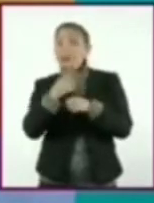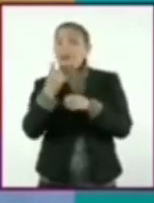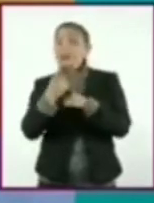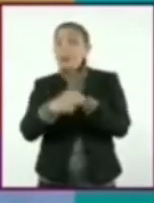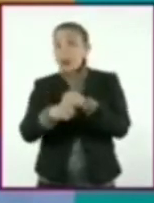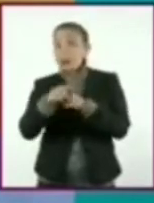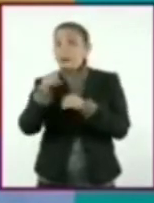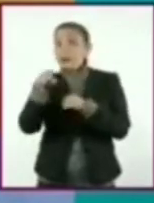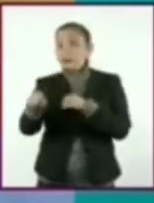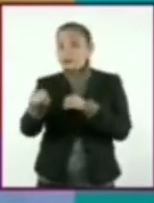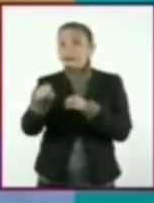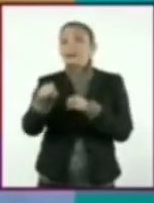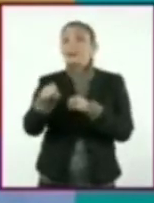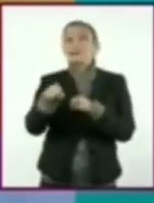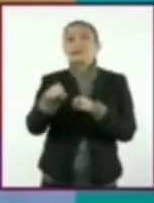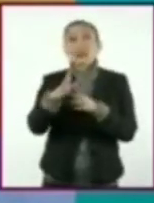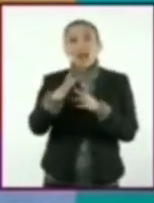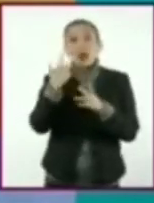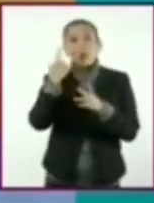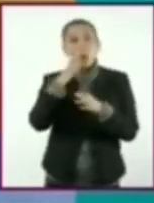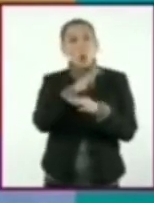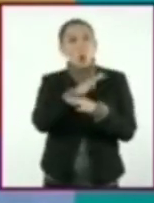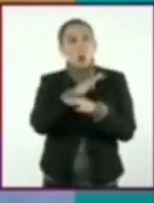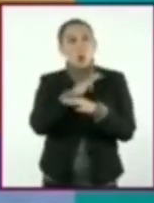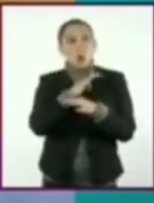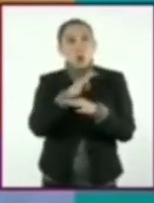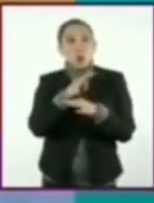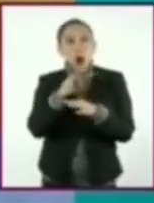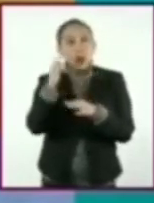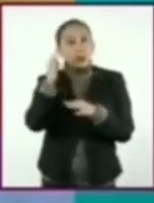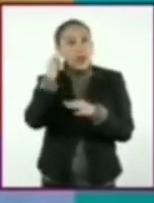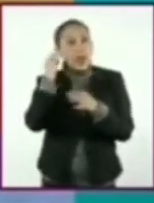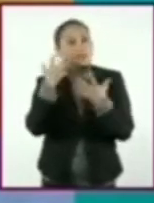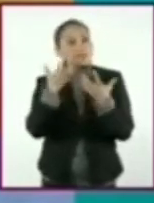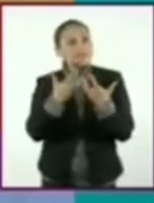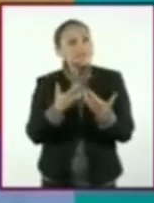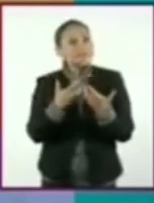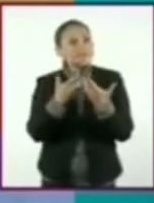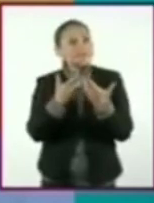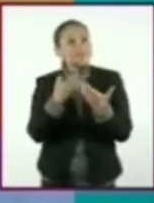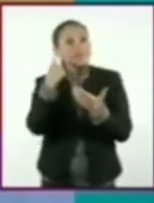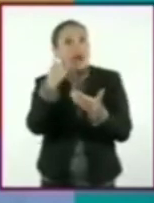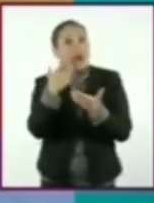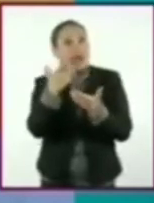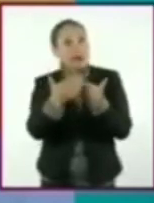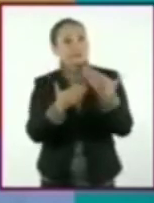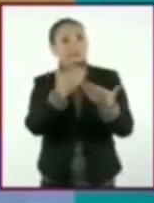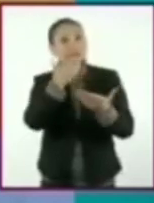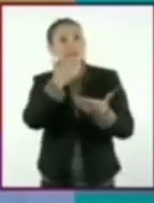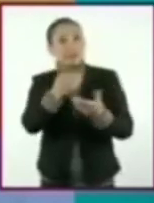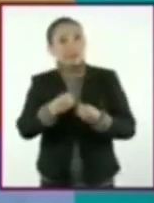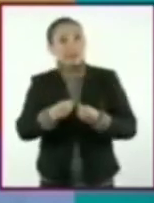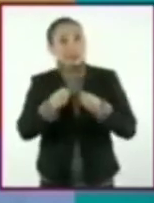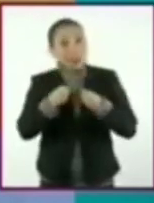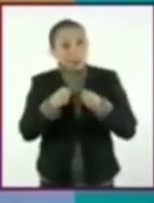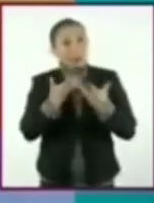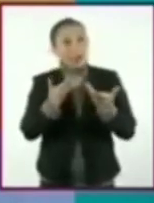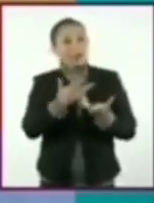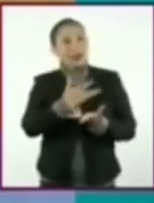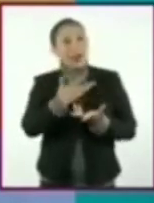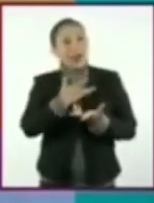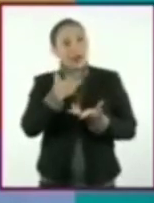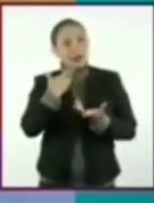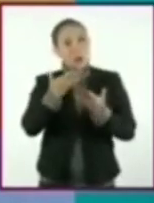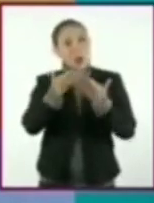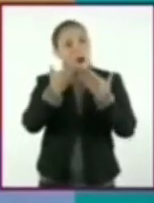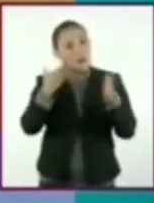lado afectan la disposición, digamos, a ser eficiente en la vida, a tener una